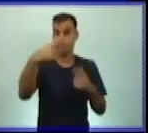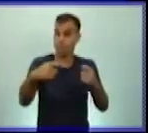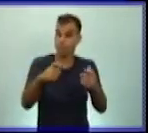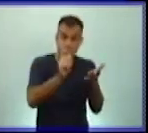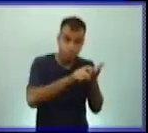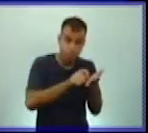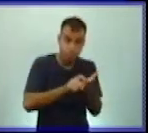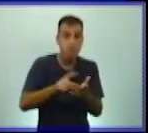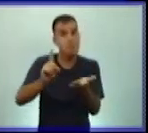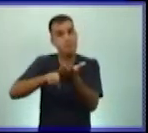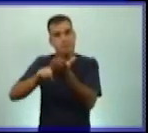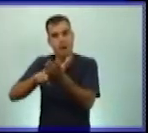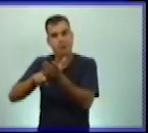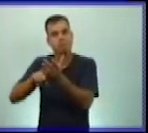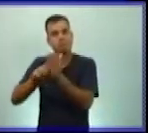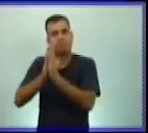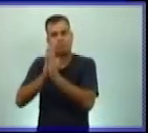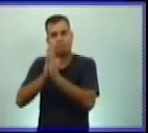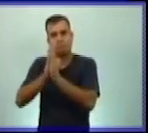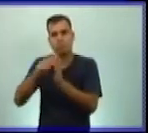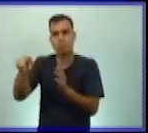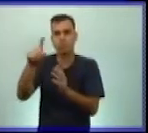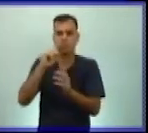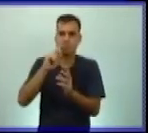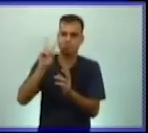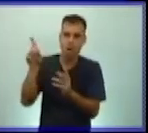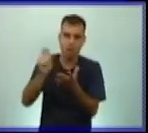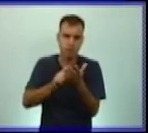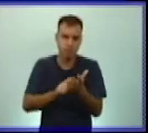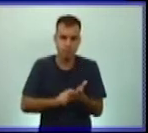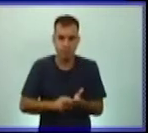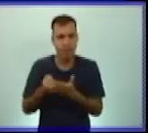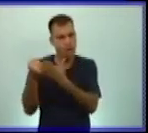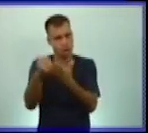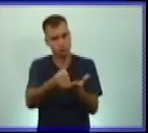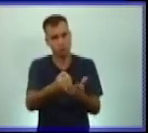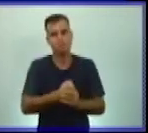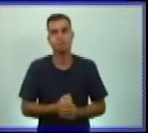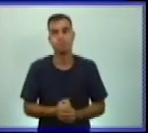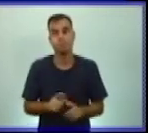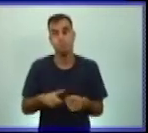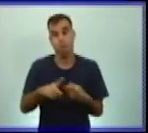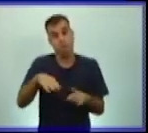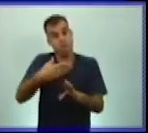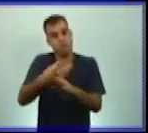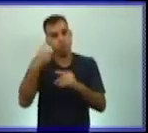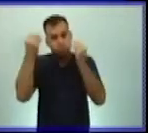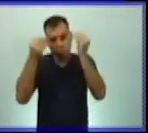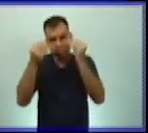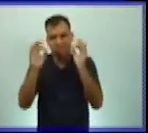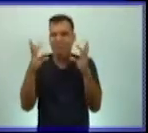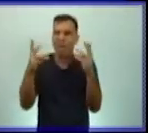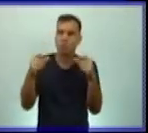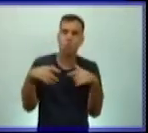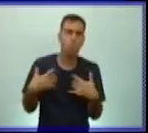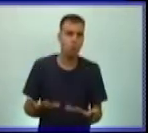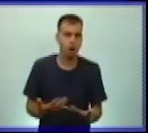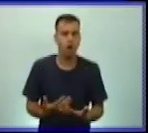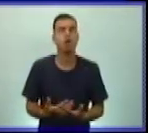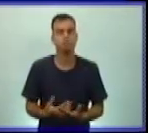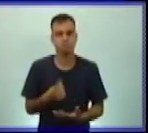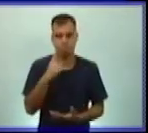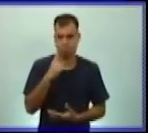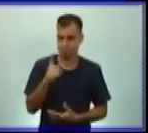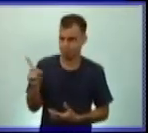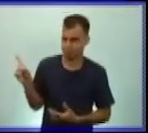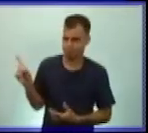padres pueden ayudarlo en esta tarea para que después puedan analizar de conjunto conmigo el resultado. Entonces, calcule la masa